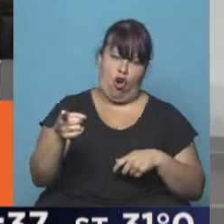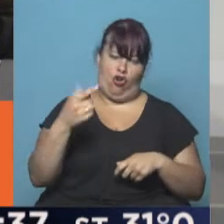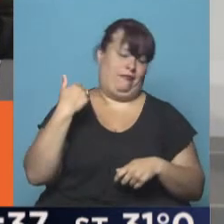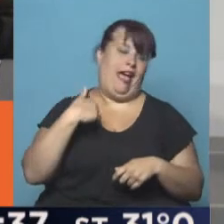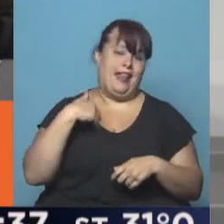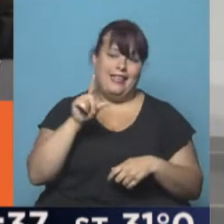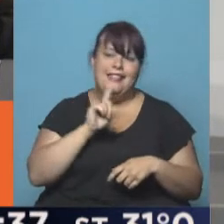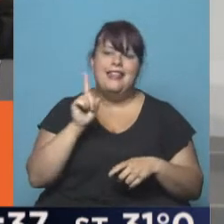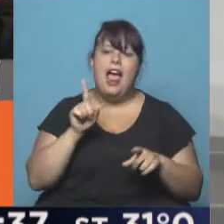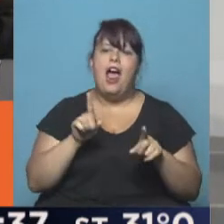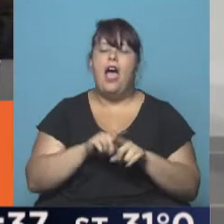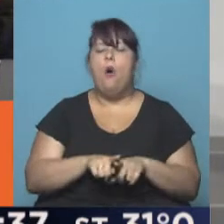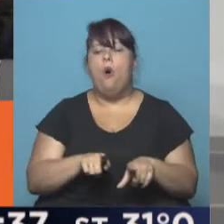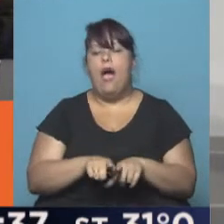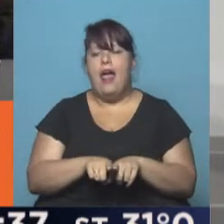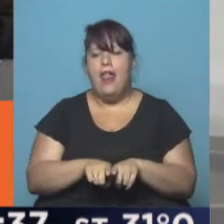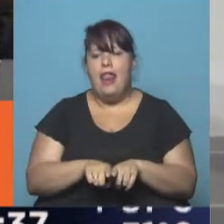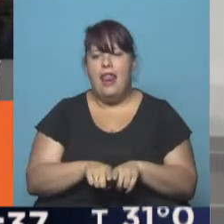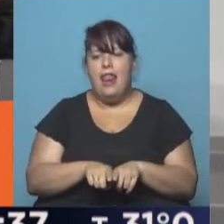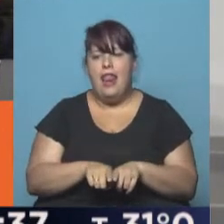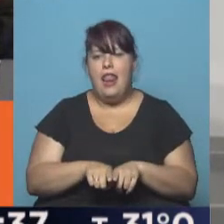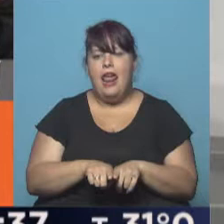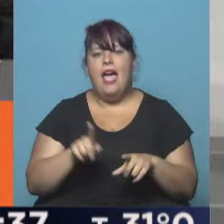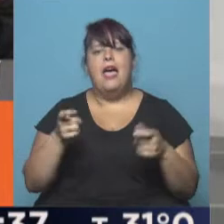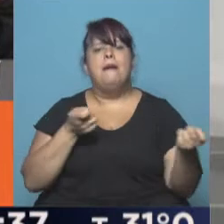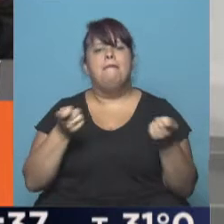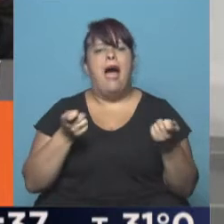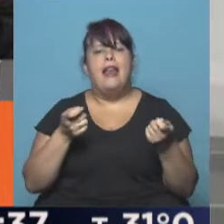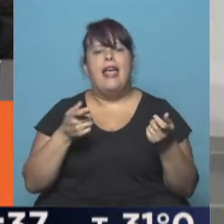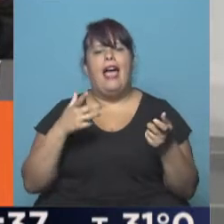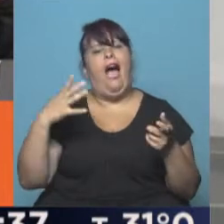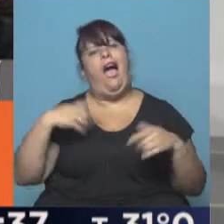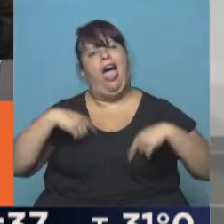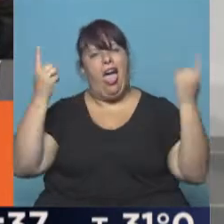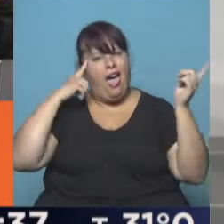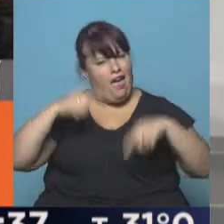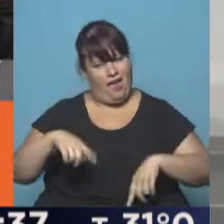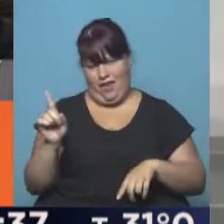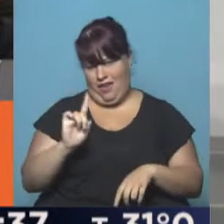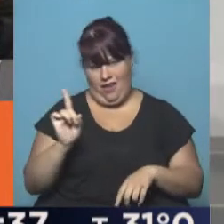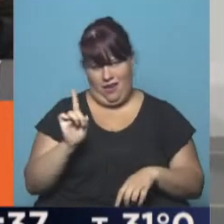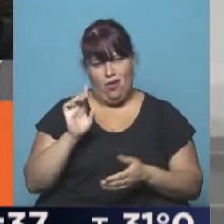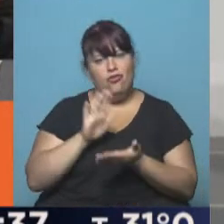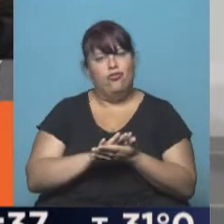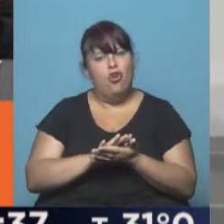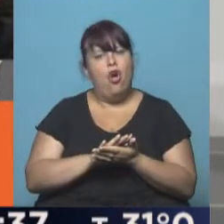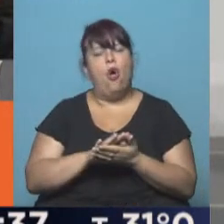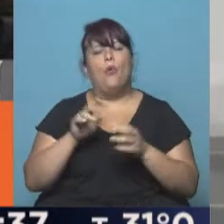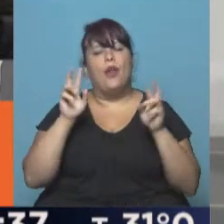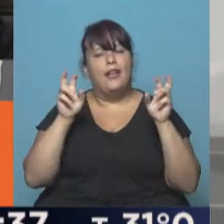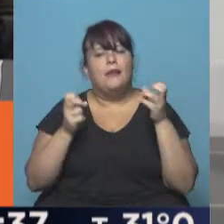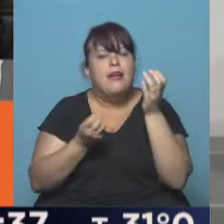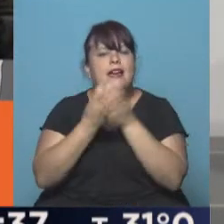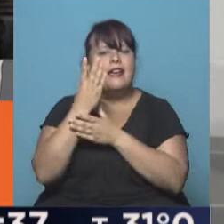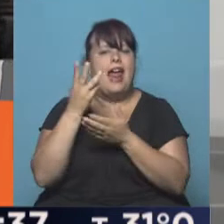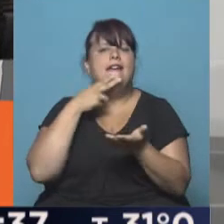Argentina se maneje también con irresponsabilidad la creación